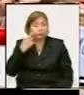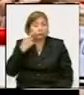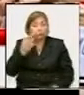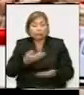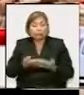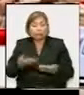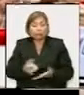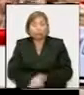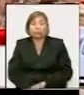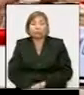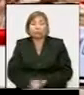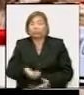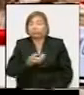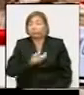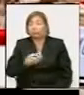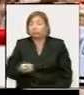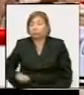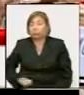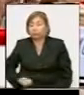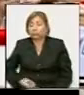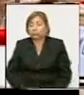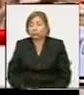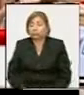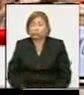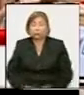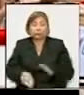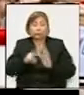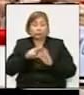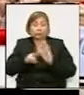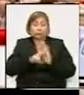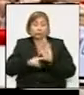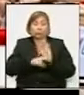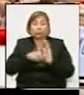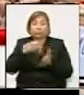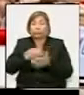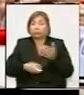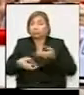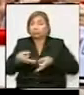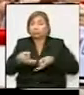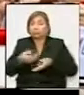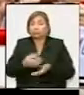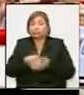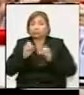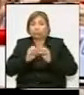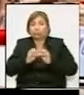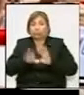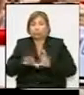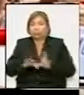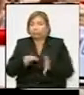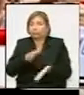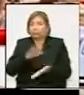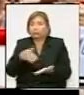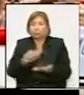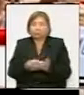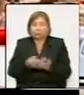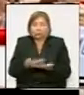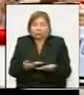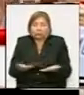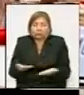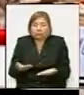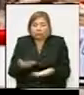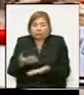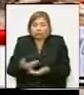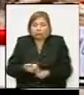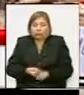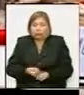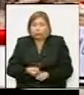otra cosa que hace el Estado, esto debe estar sujeto a normas de transparencia y rendición de cuentas. Transparencia al momento de las compras y las adquisiciones.